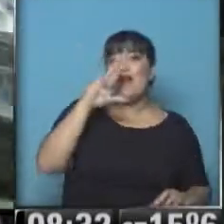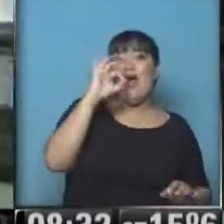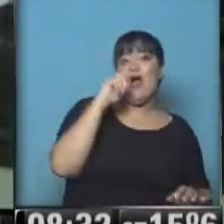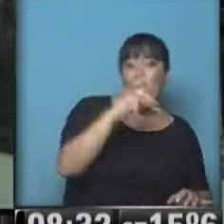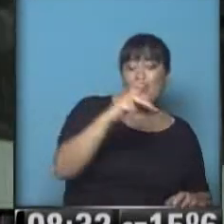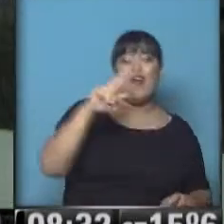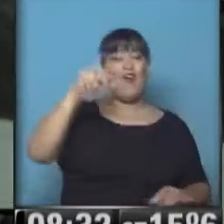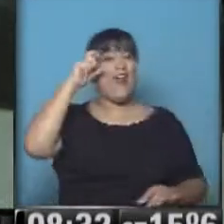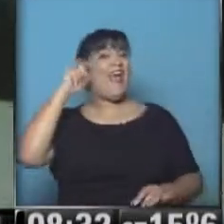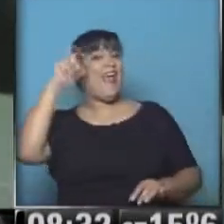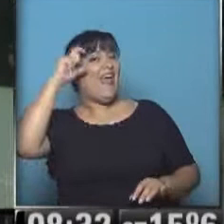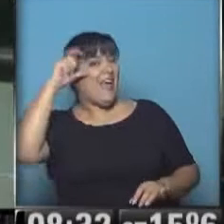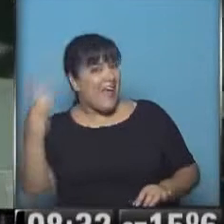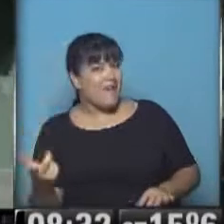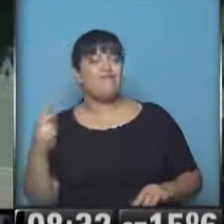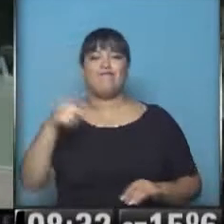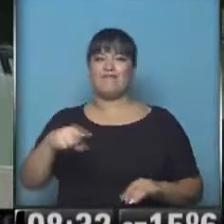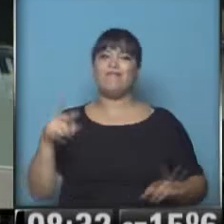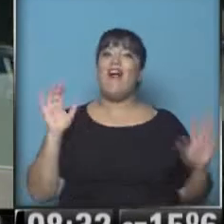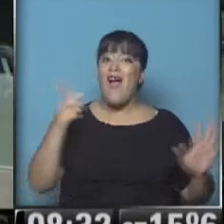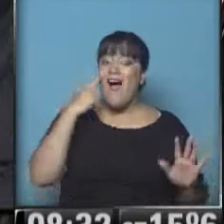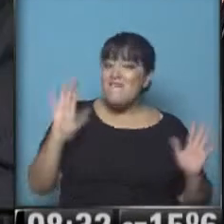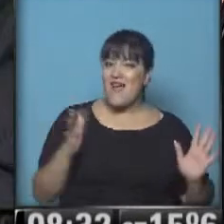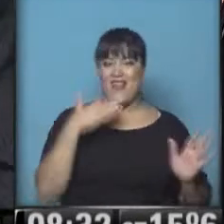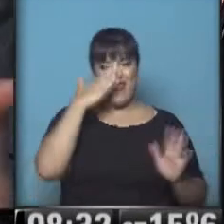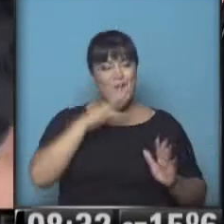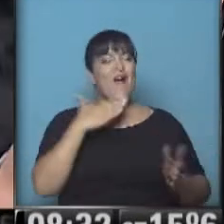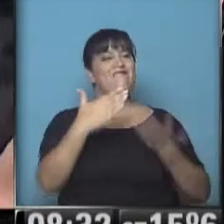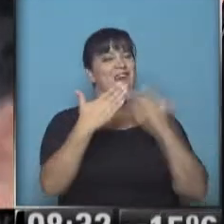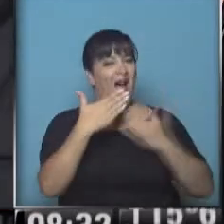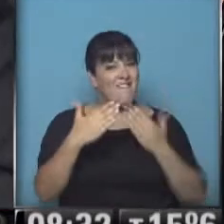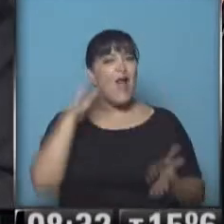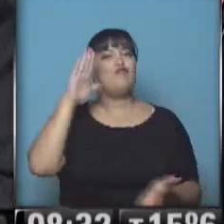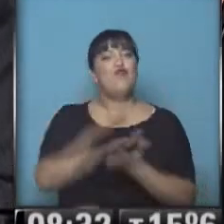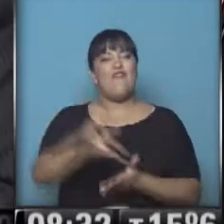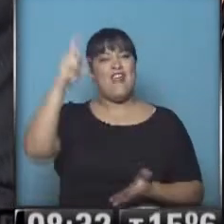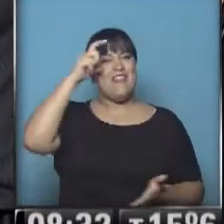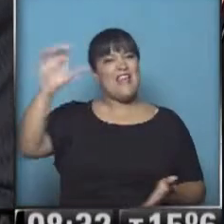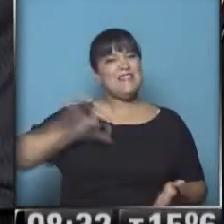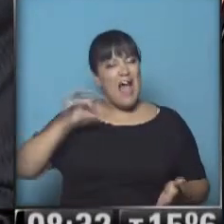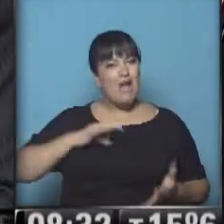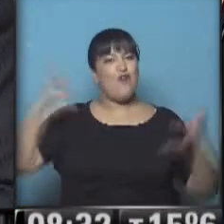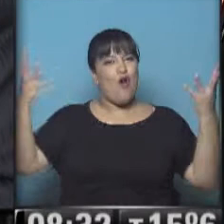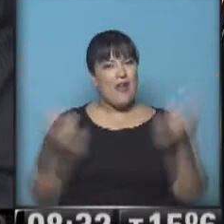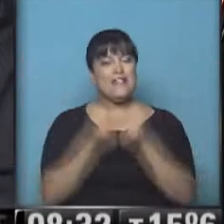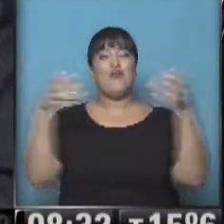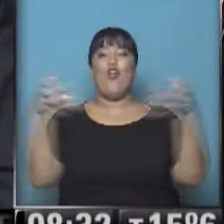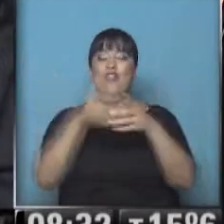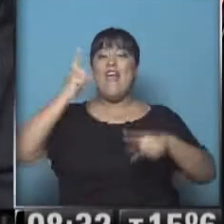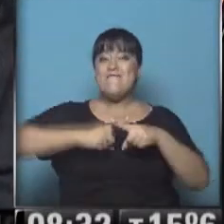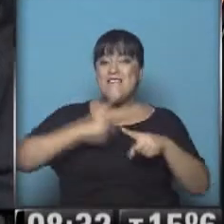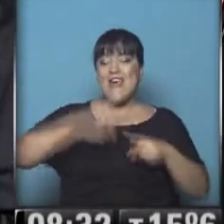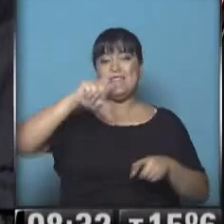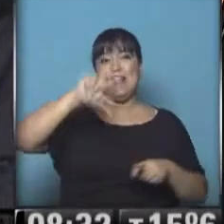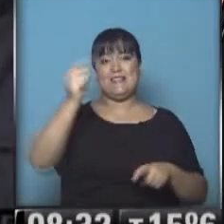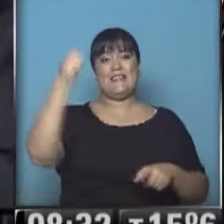algo para contarte. Si te gusta el rock y el reggae, allá vos. No, vamos a estar hablando de los 10 años que cumple la Organización de Fiestas Clandestinas y que decidieron